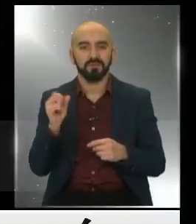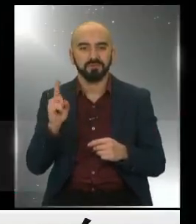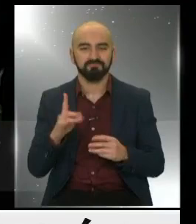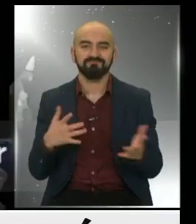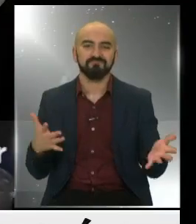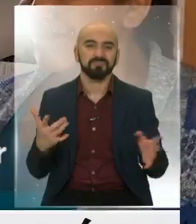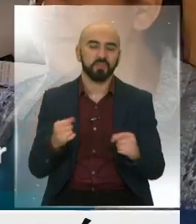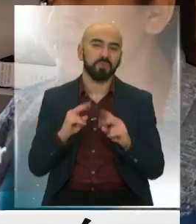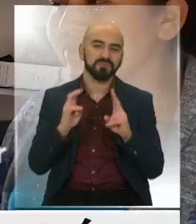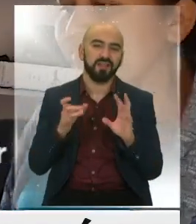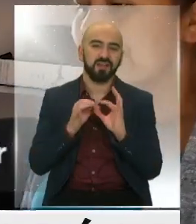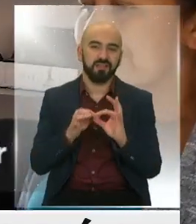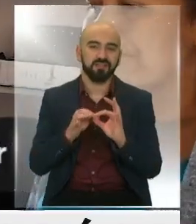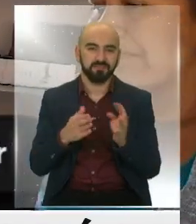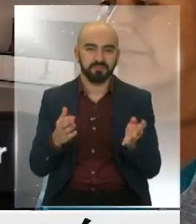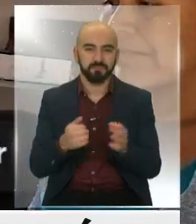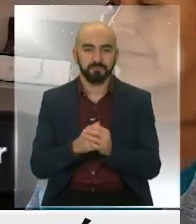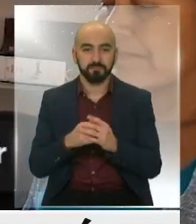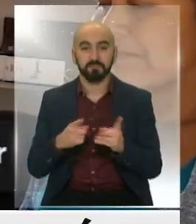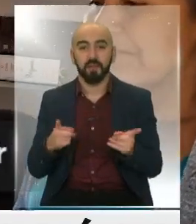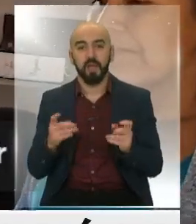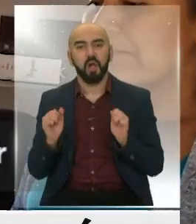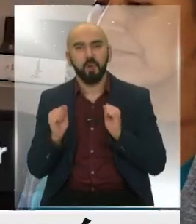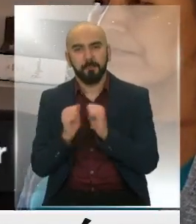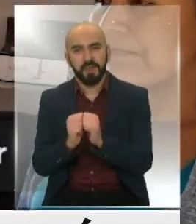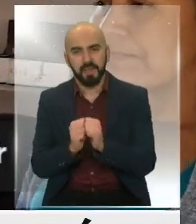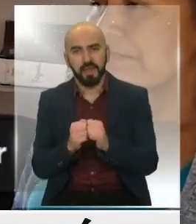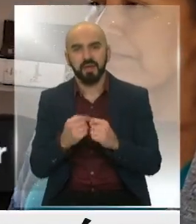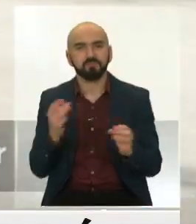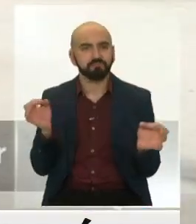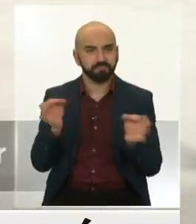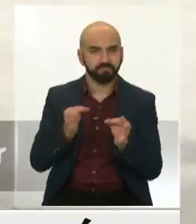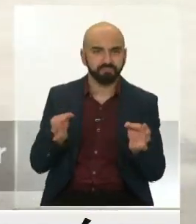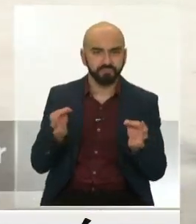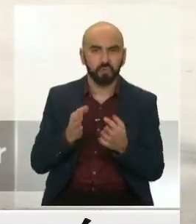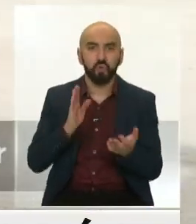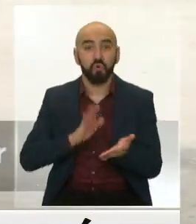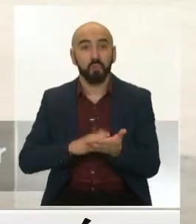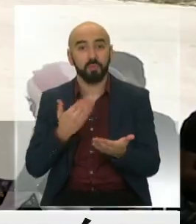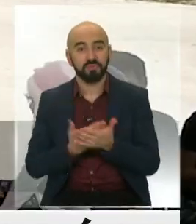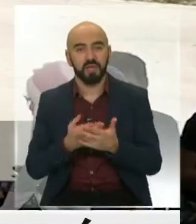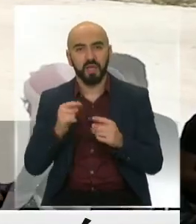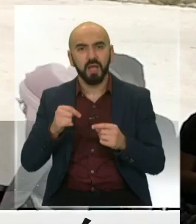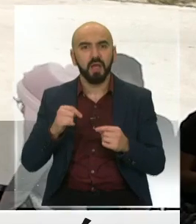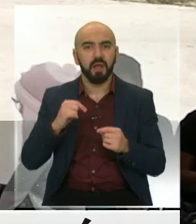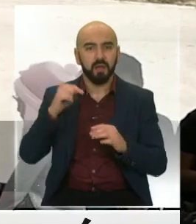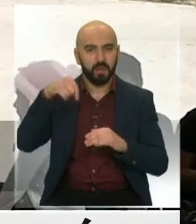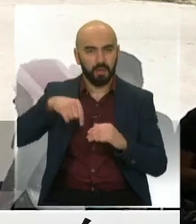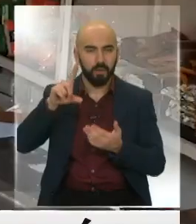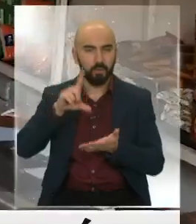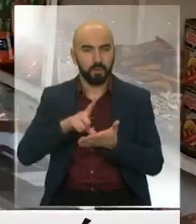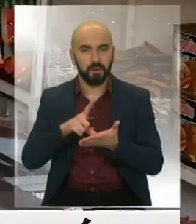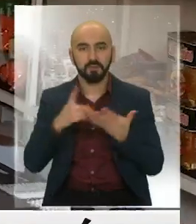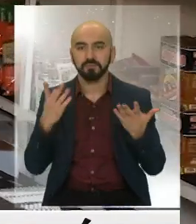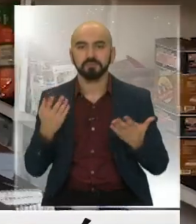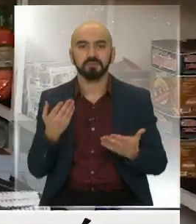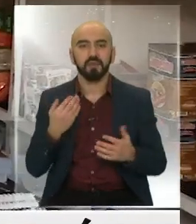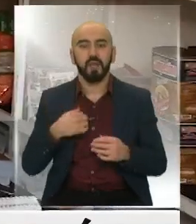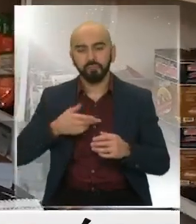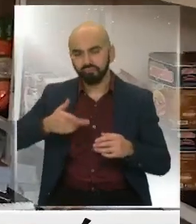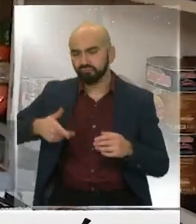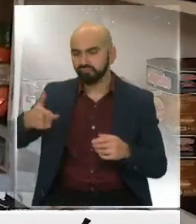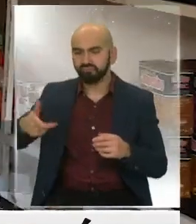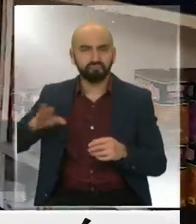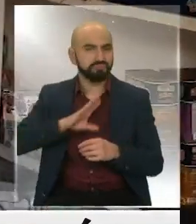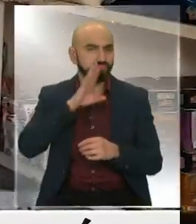agradece. Voy a acompañarles, interiorizar un poquito cómo están en este lugar y a sanitizar el lugar,